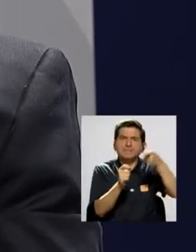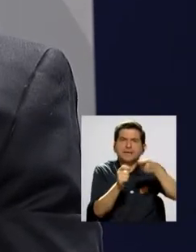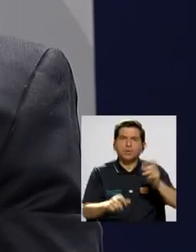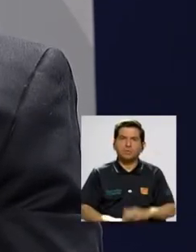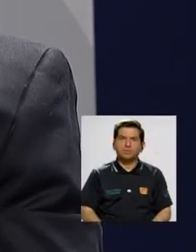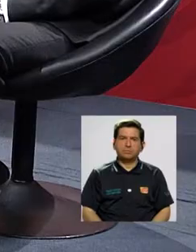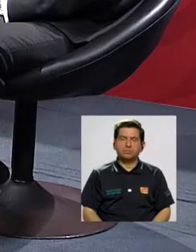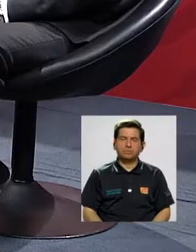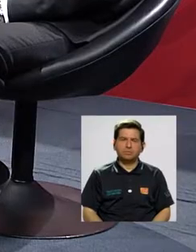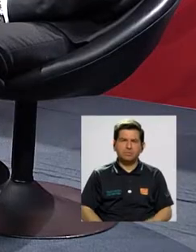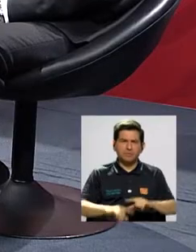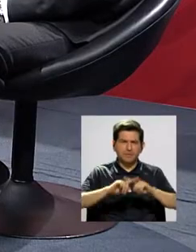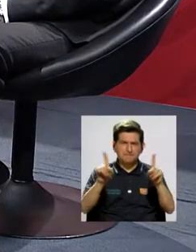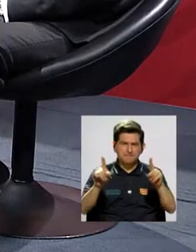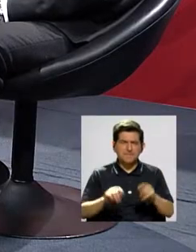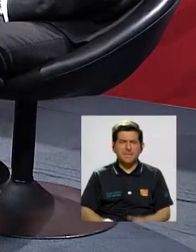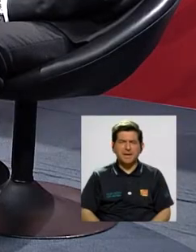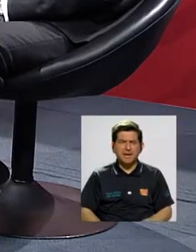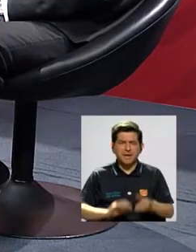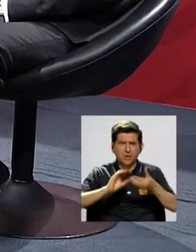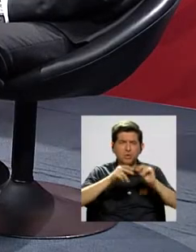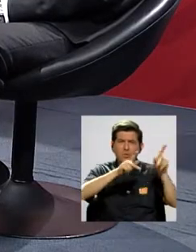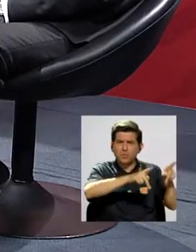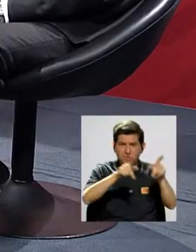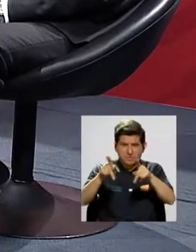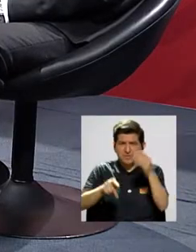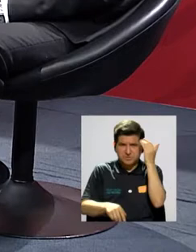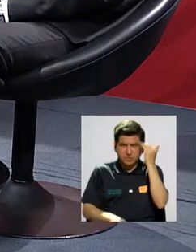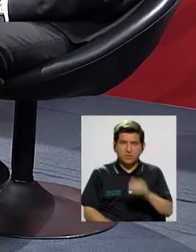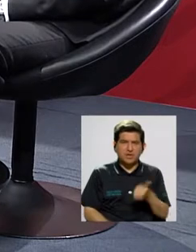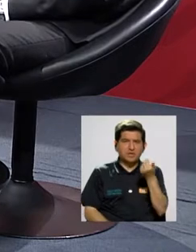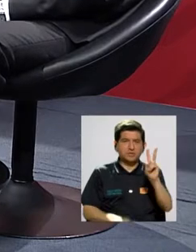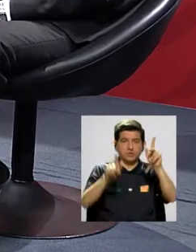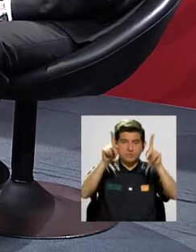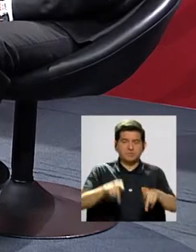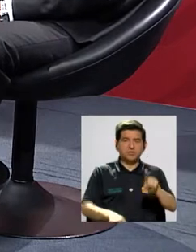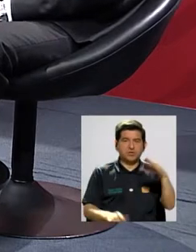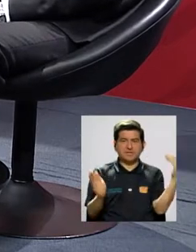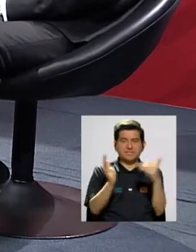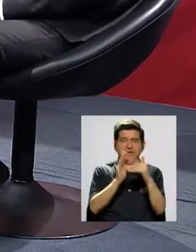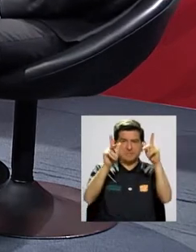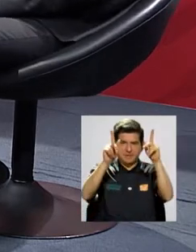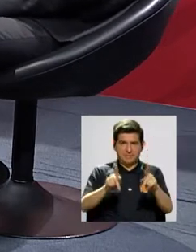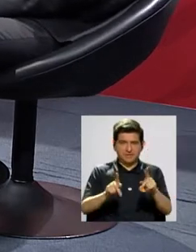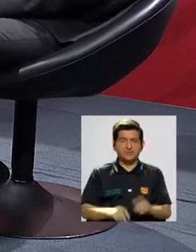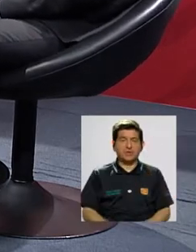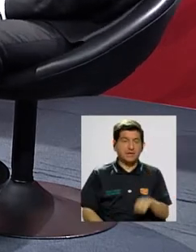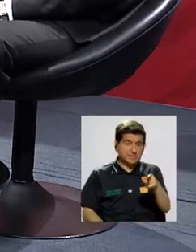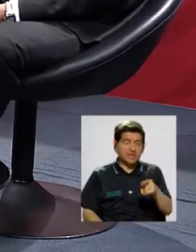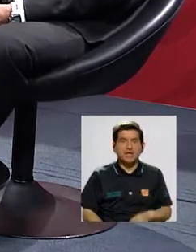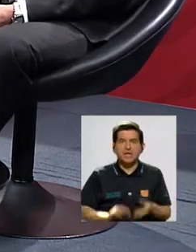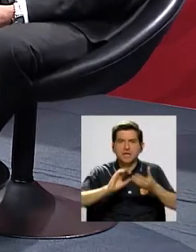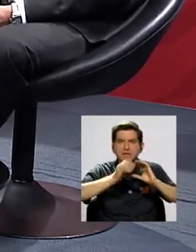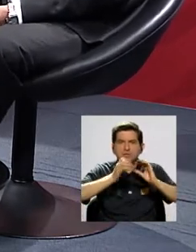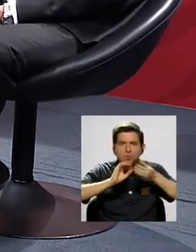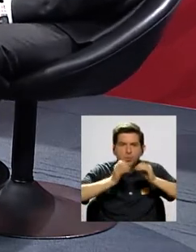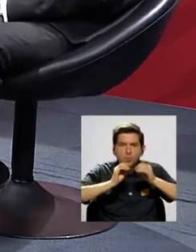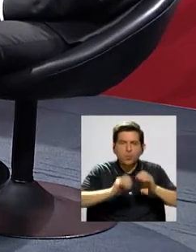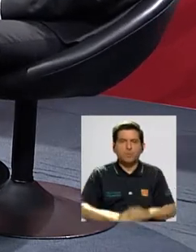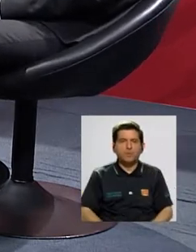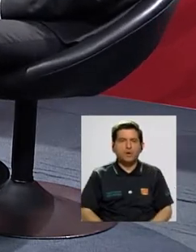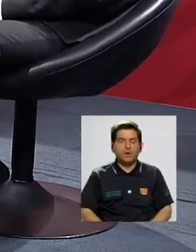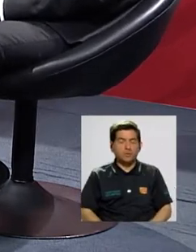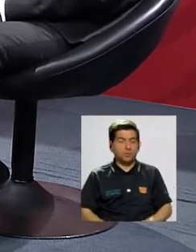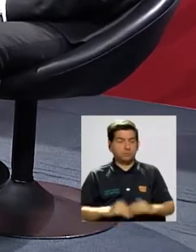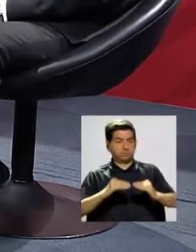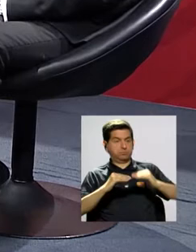Randall, 12, solamente para el dato para nuestra audiencia, 12 personas cada 100.000 habitantes. Eso es un dato bastante